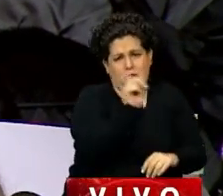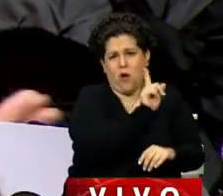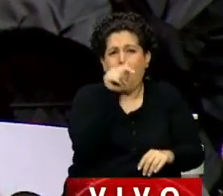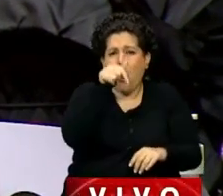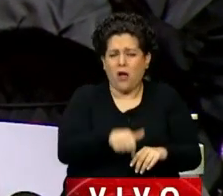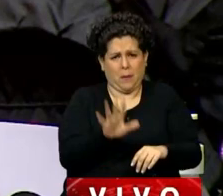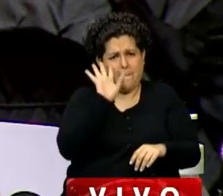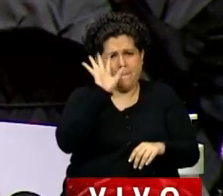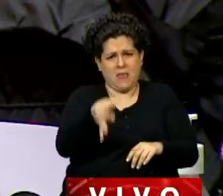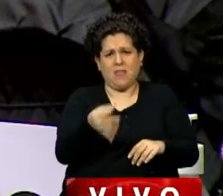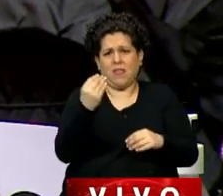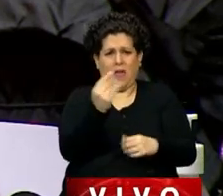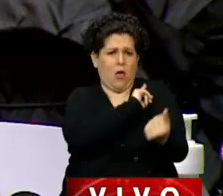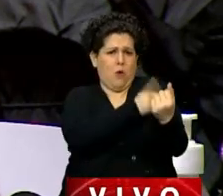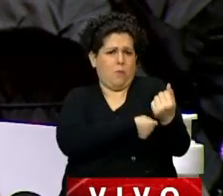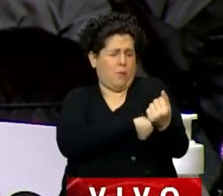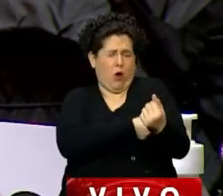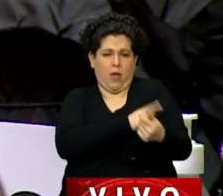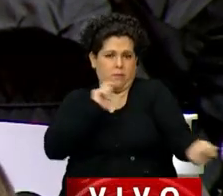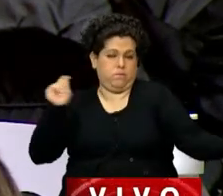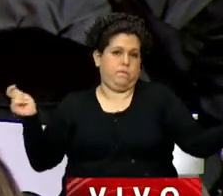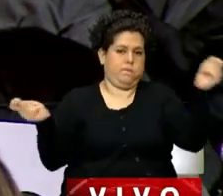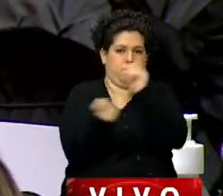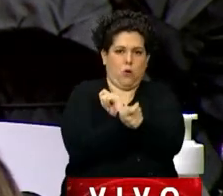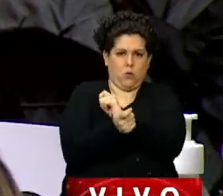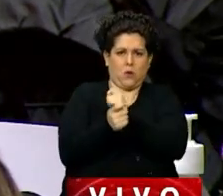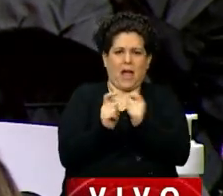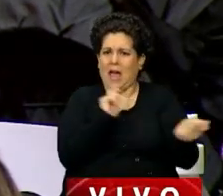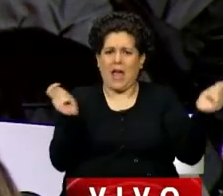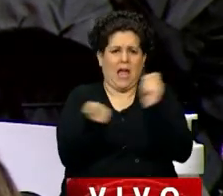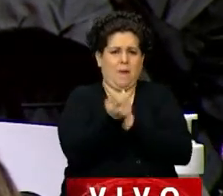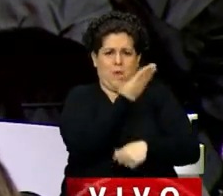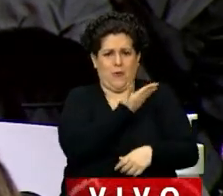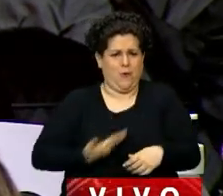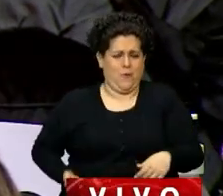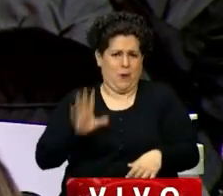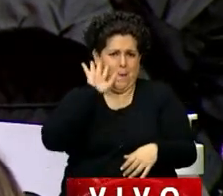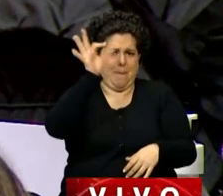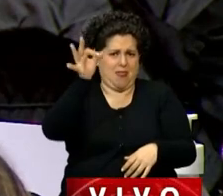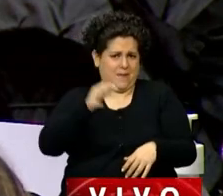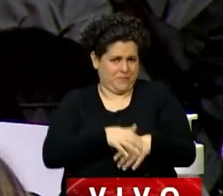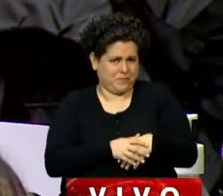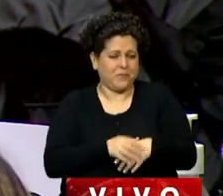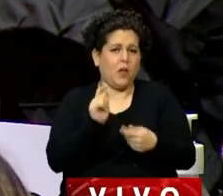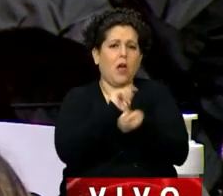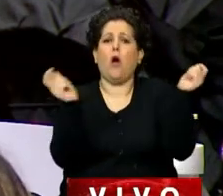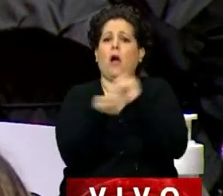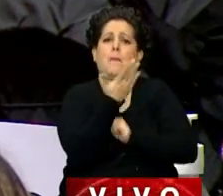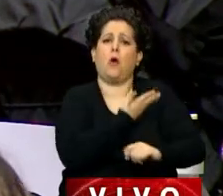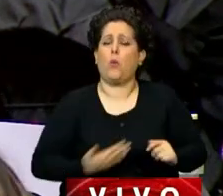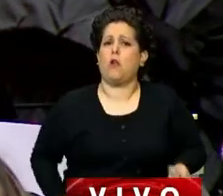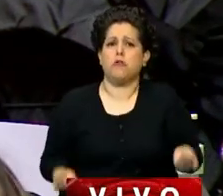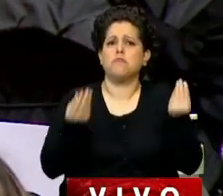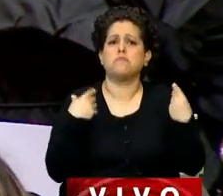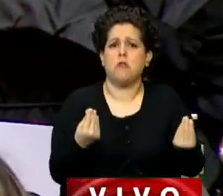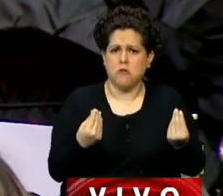un desplazamiento del poder. Estamos viendo un profundo cambio de gobierno. ¿Y cómo se llega a ese cambio de gobierno? ¿Cómo se